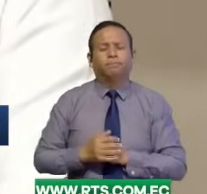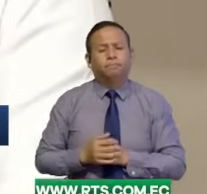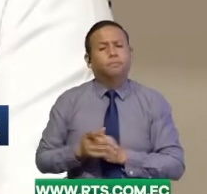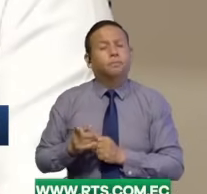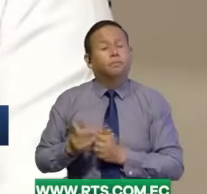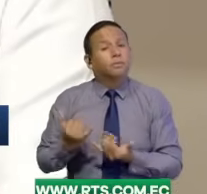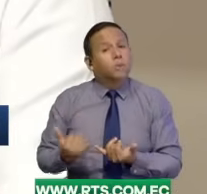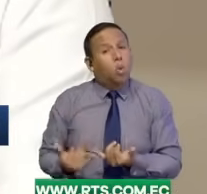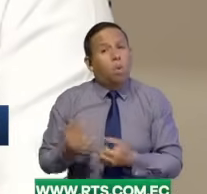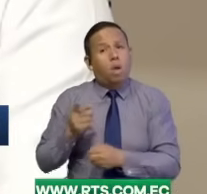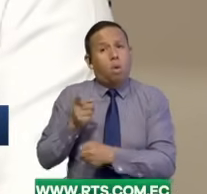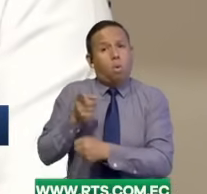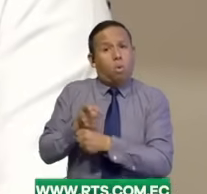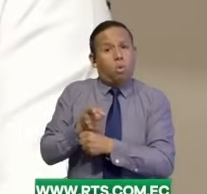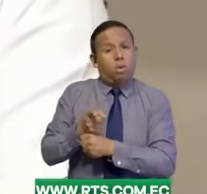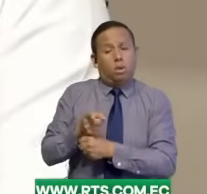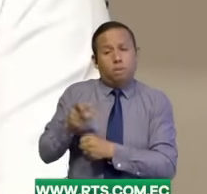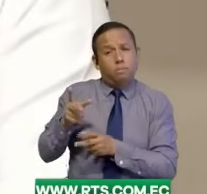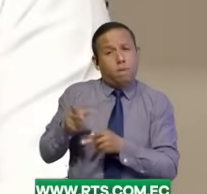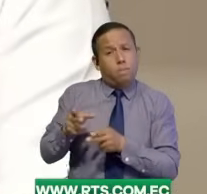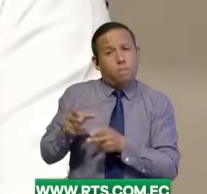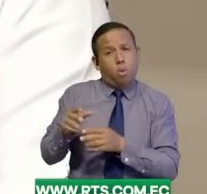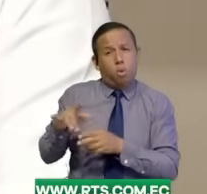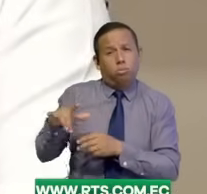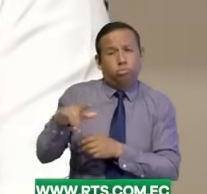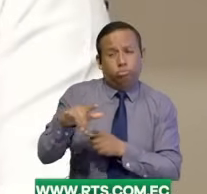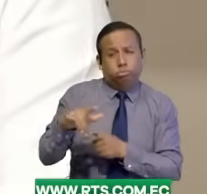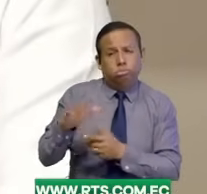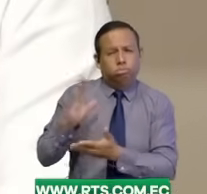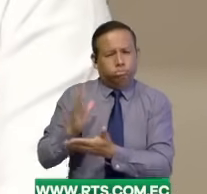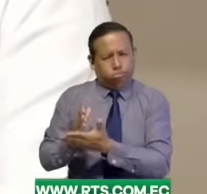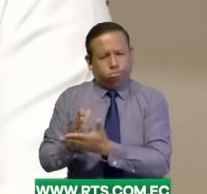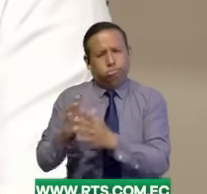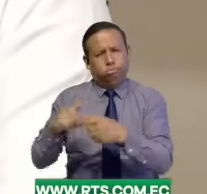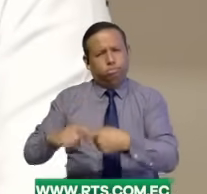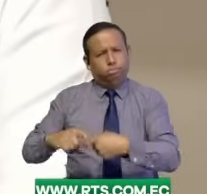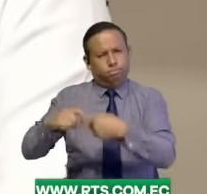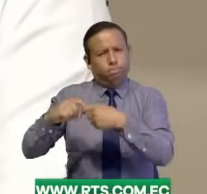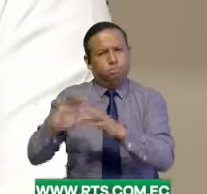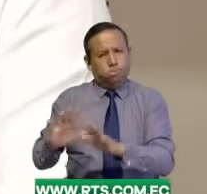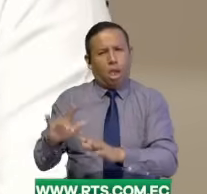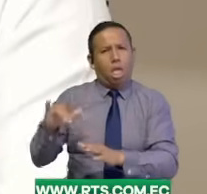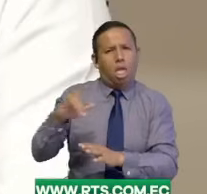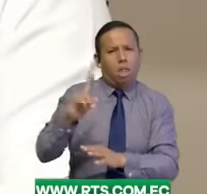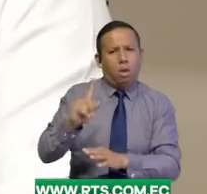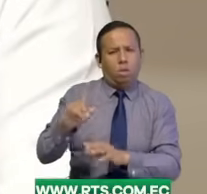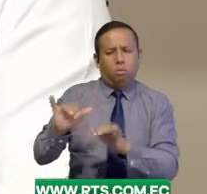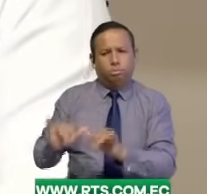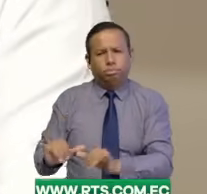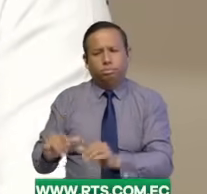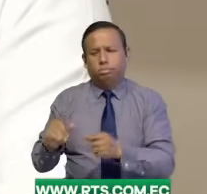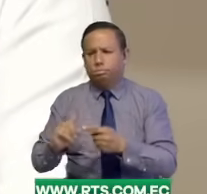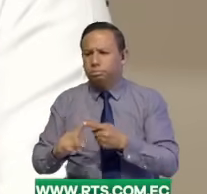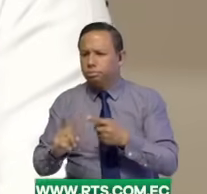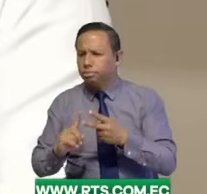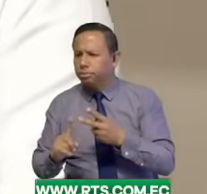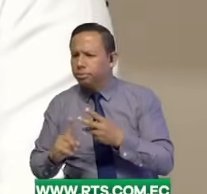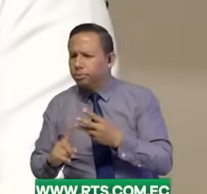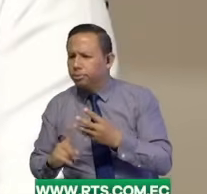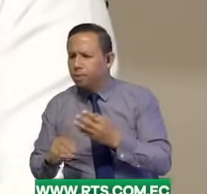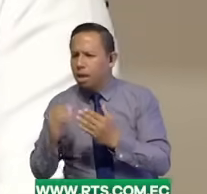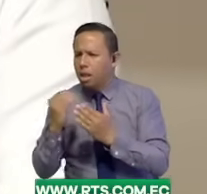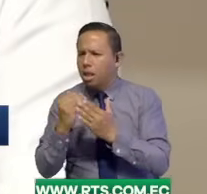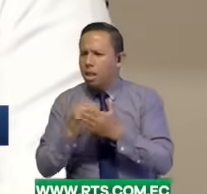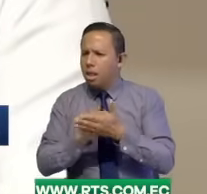que los helicópteros del mismo tipo dejen de operar. Se va a pasar una inspección total de los helicópteros y después de